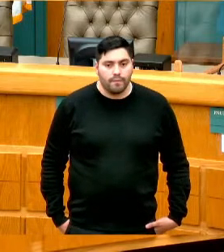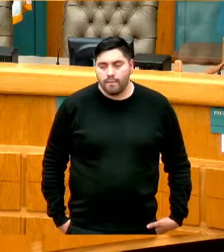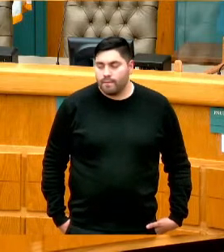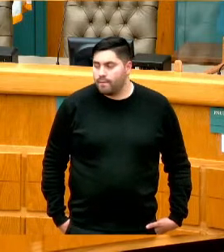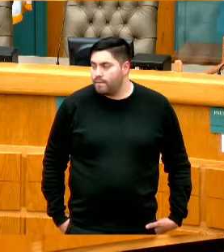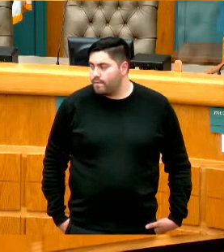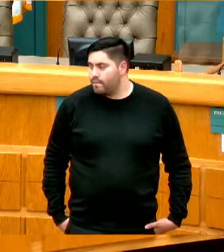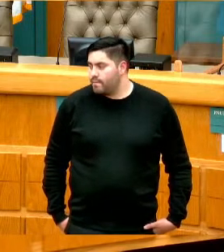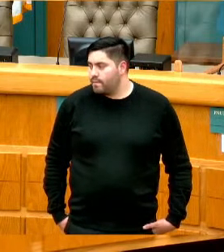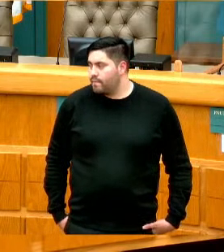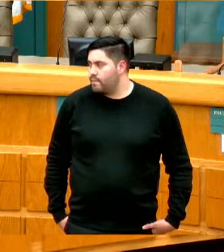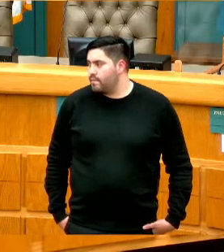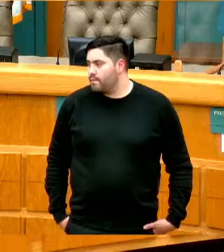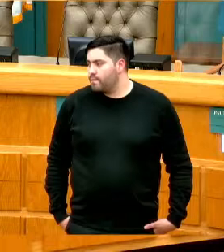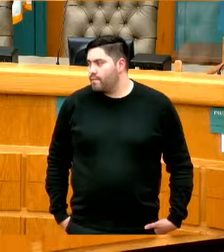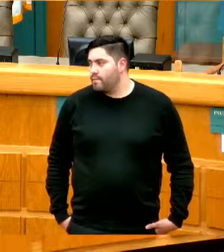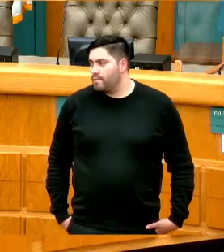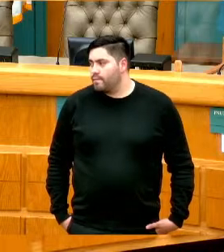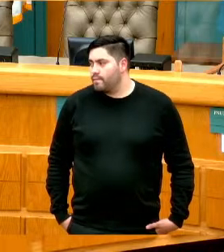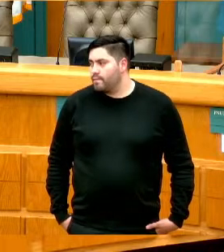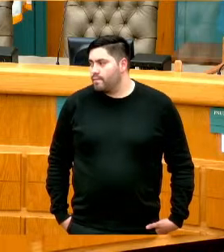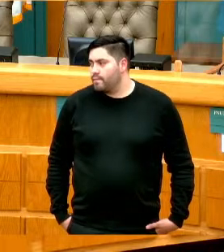feriado.